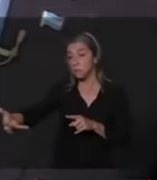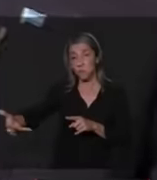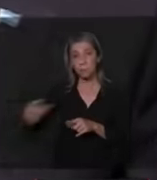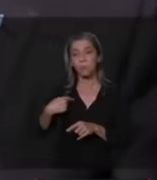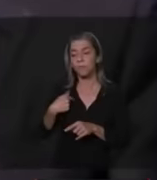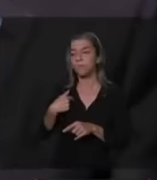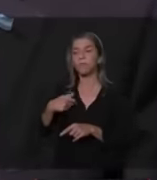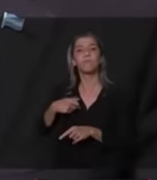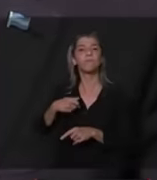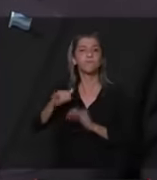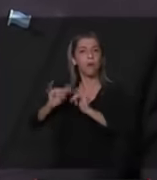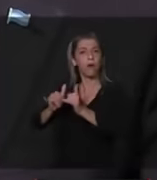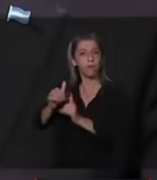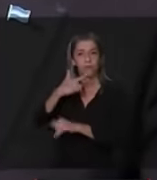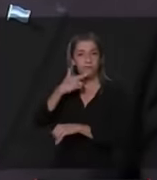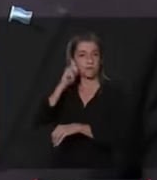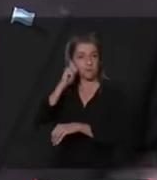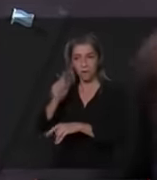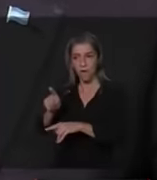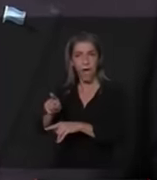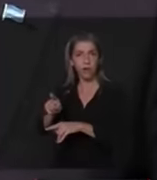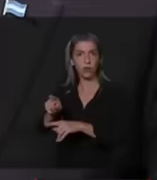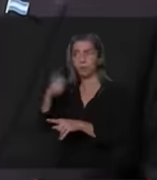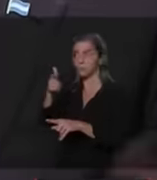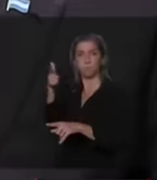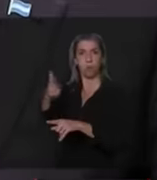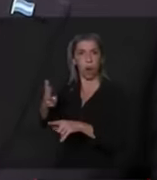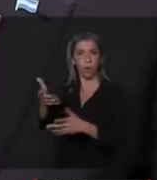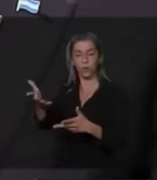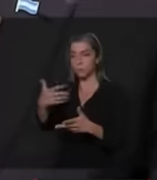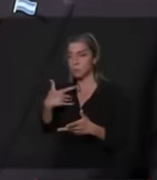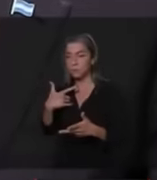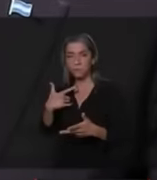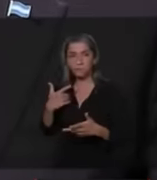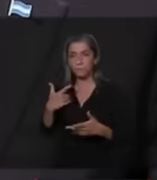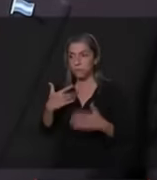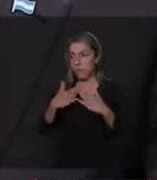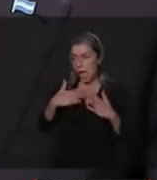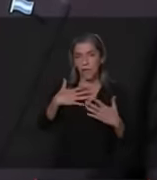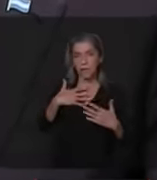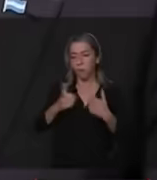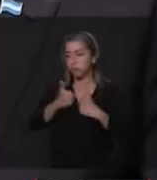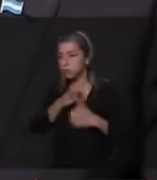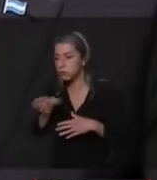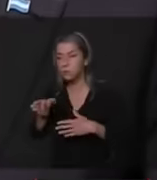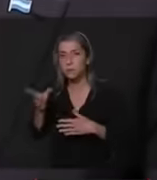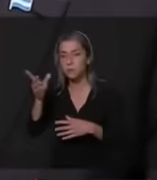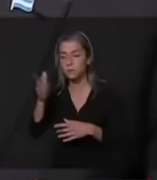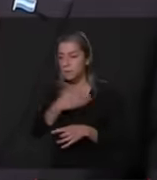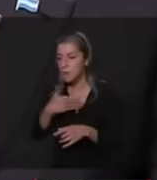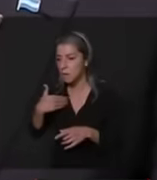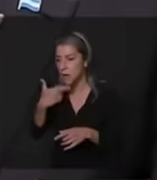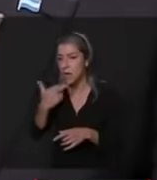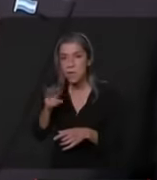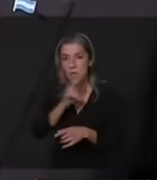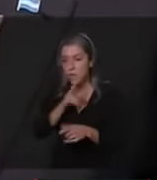chiquito de 17 años. Salí corriendo a la casa, encontré a la madre y a la hija. Y ese día tomé la decisión de